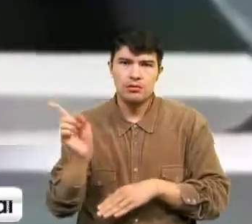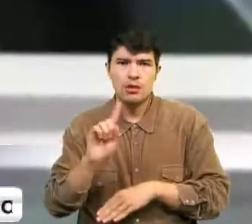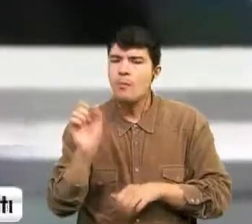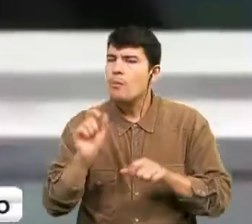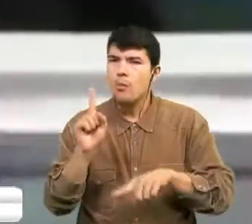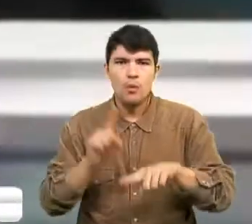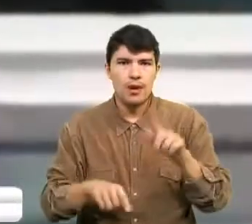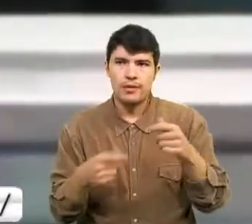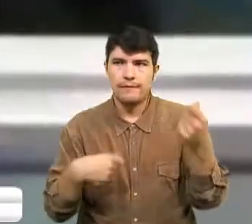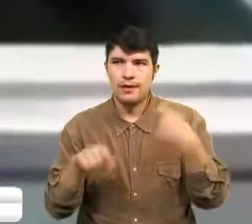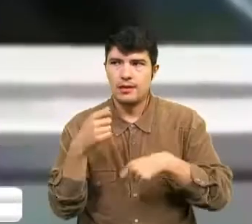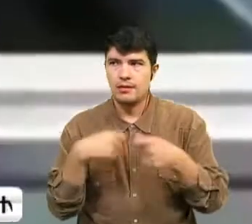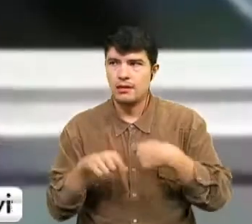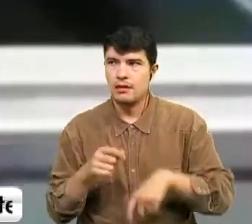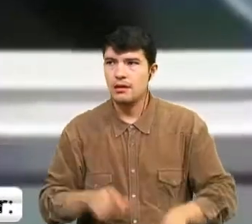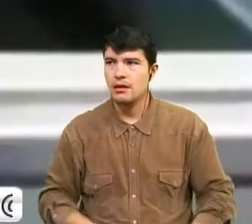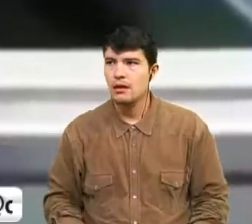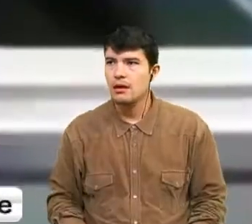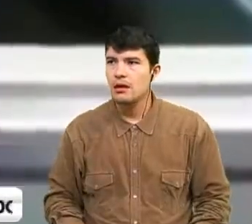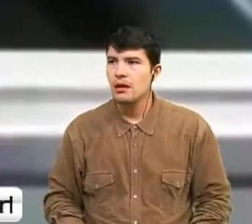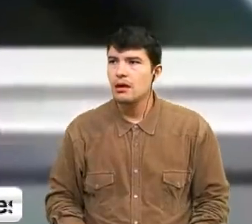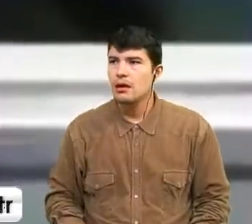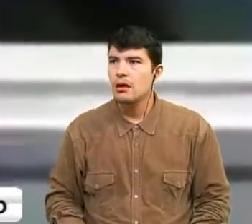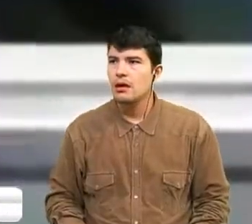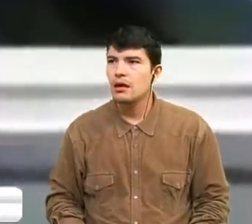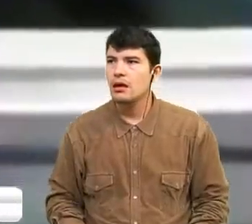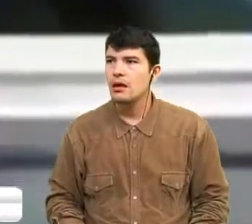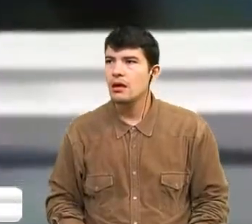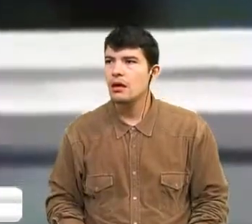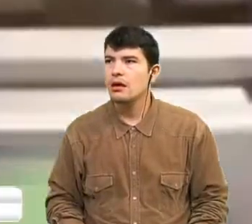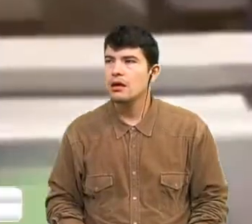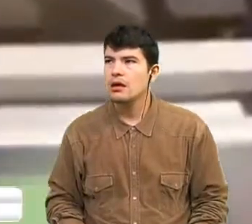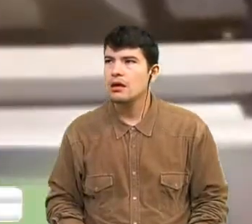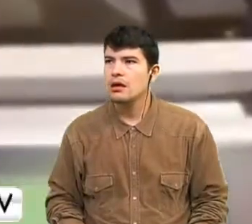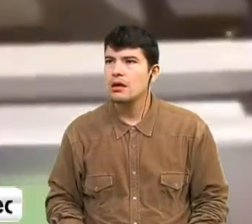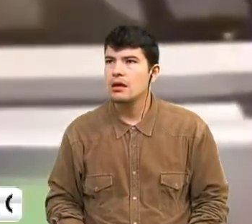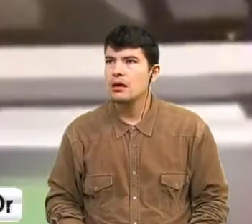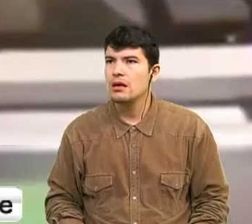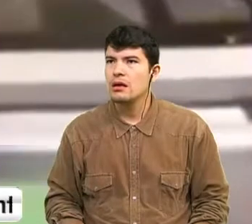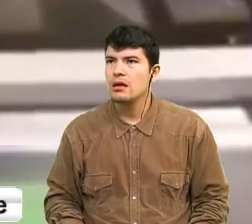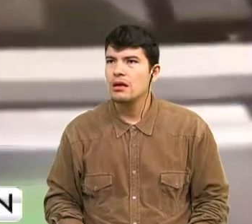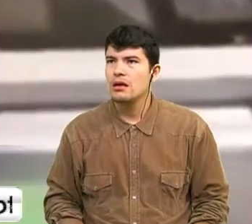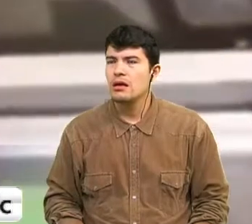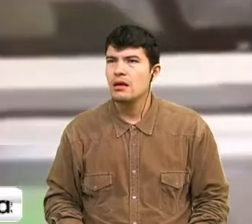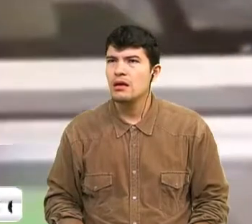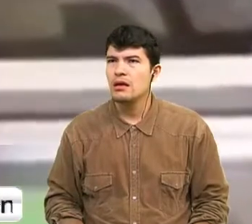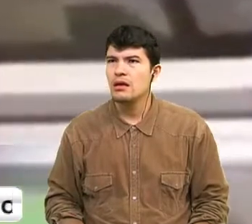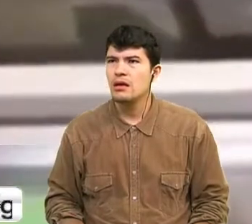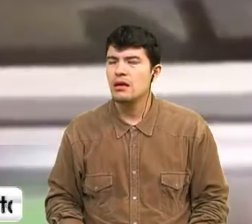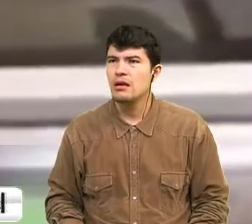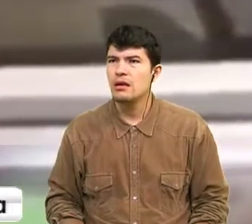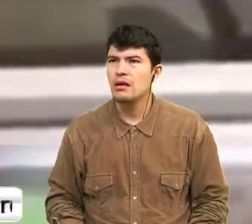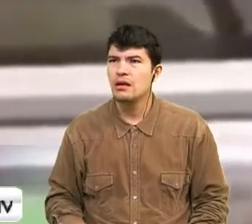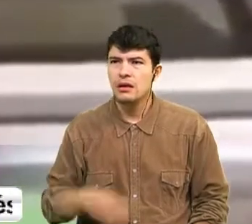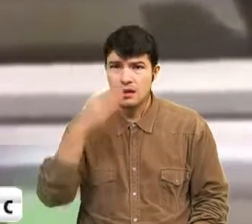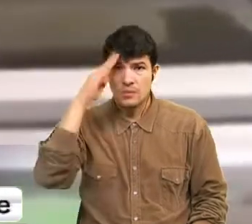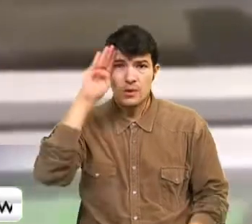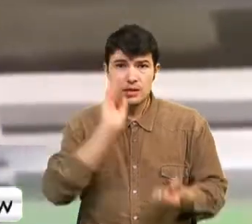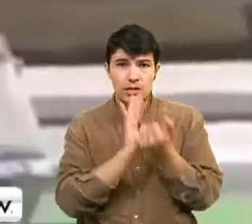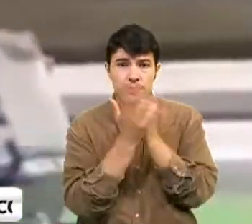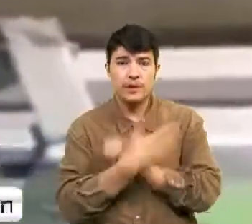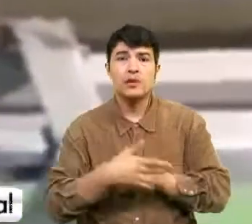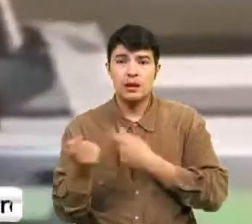producto al consumidor. La UNAV, igualmente la Policía Ambiental, ellos realizan controles permanentes y podemos